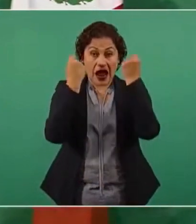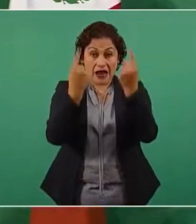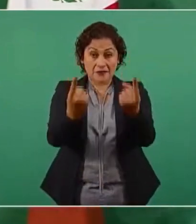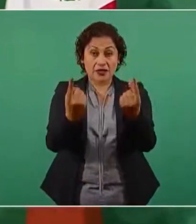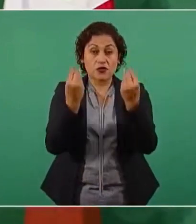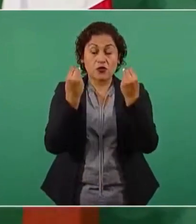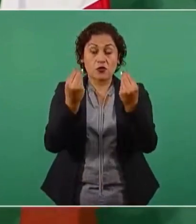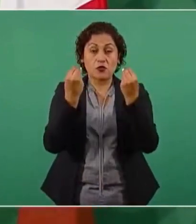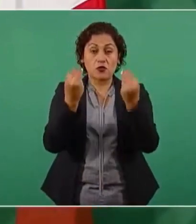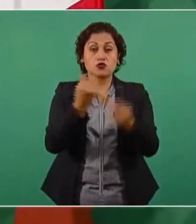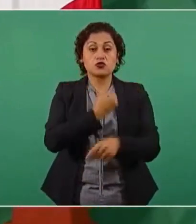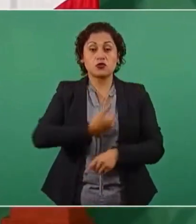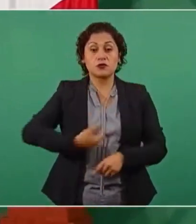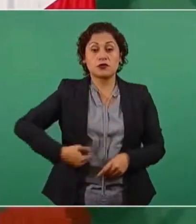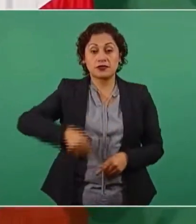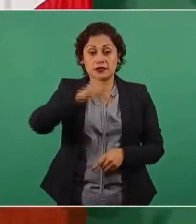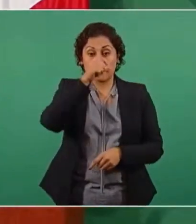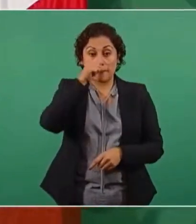Juárez,